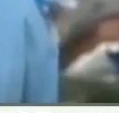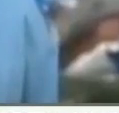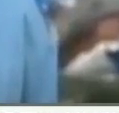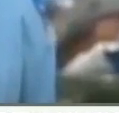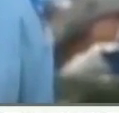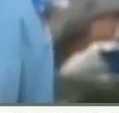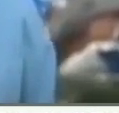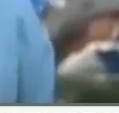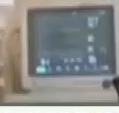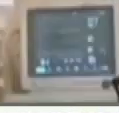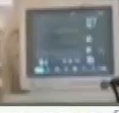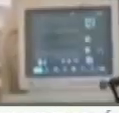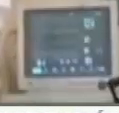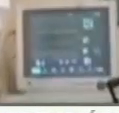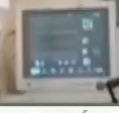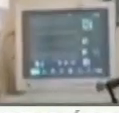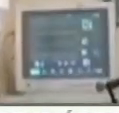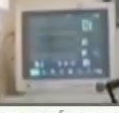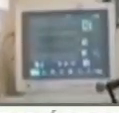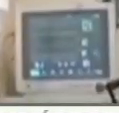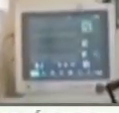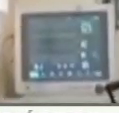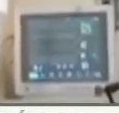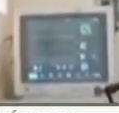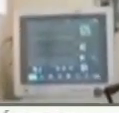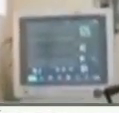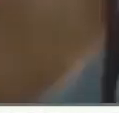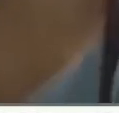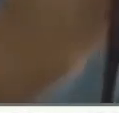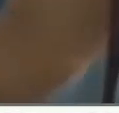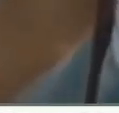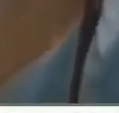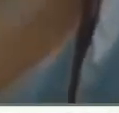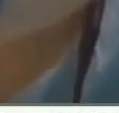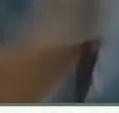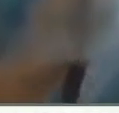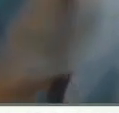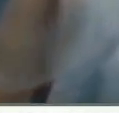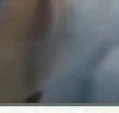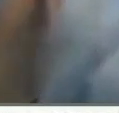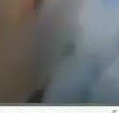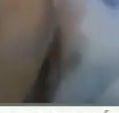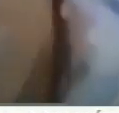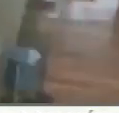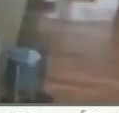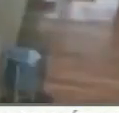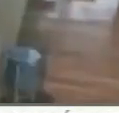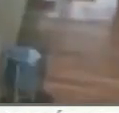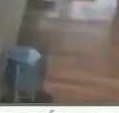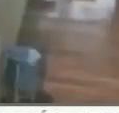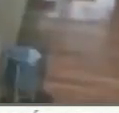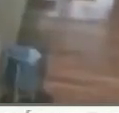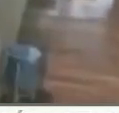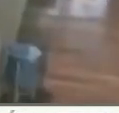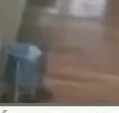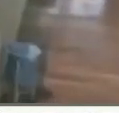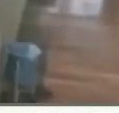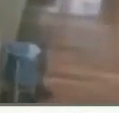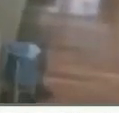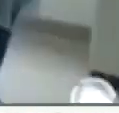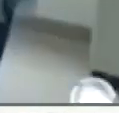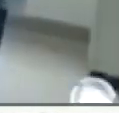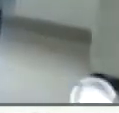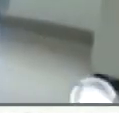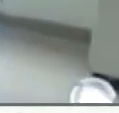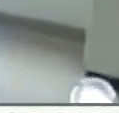Hay largas filas en unidades de cuidados intensivos y faltan sedativos para la intubación de pacientes. Los casos graves